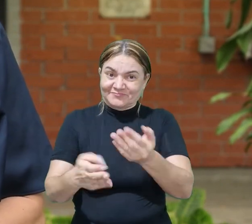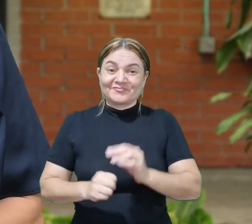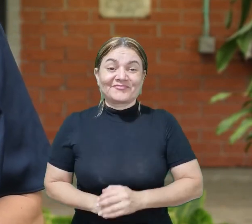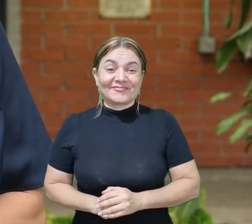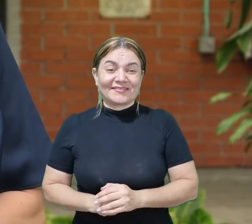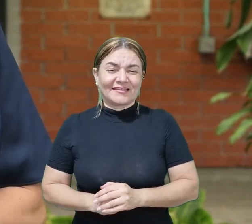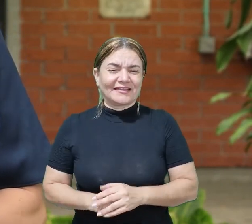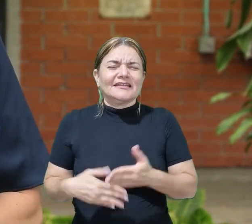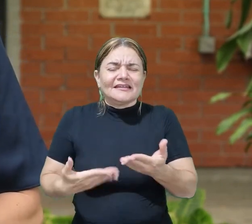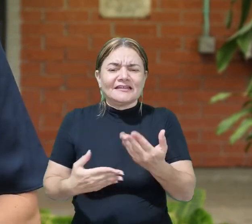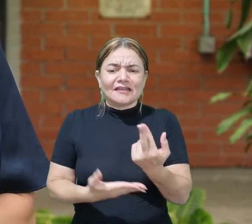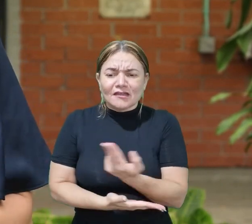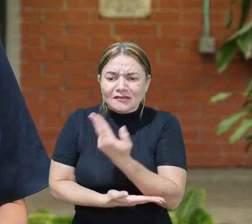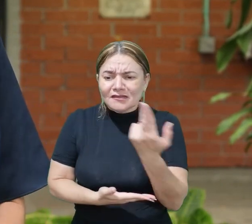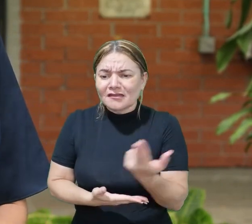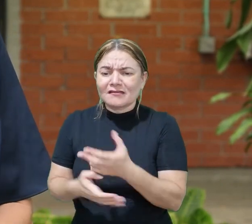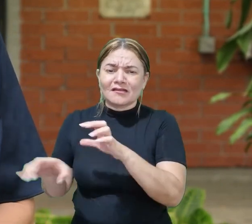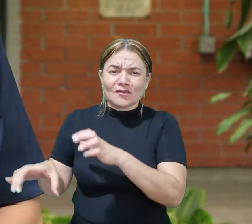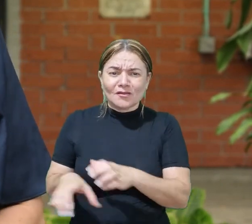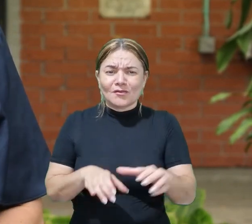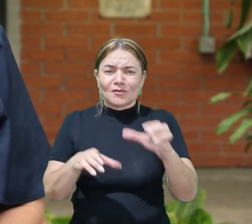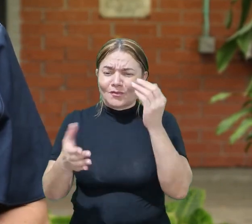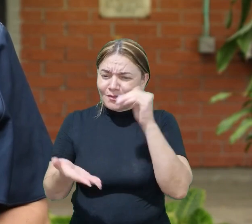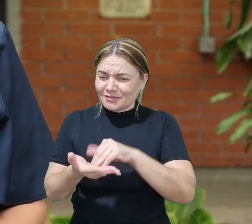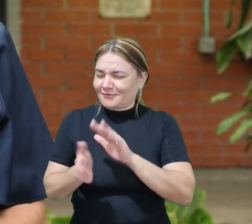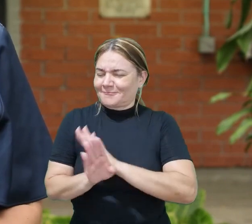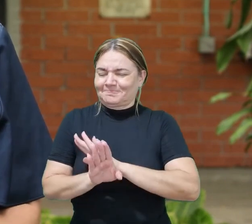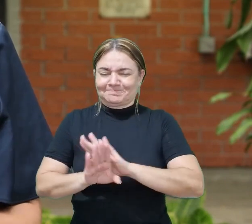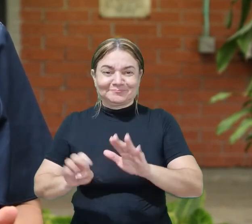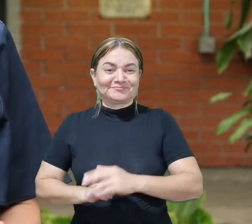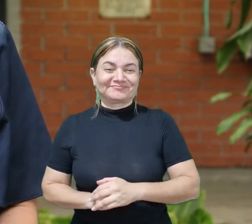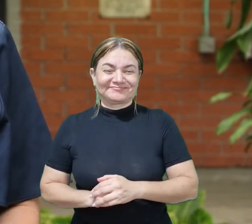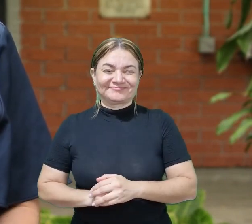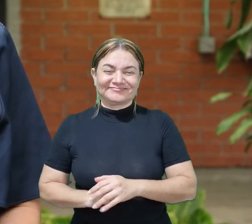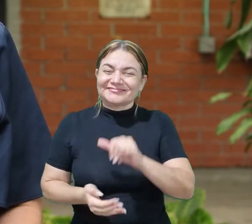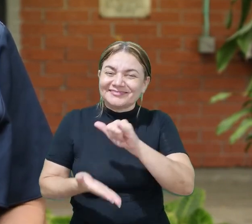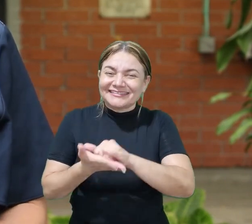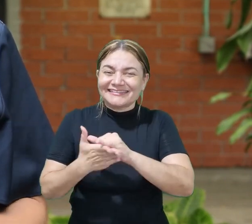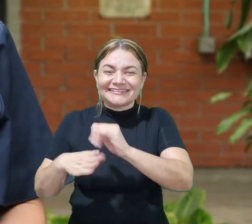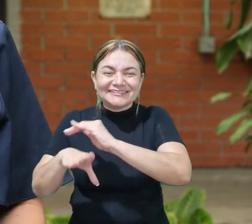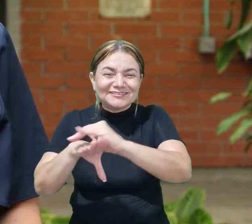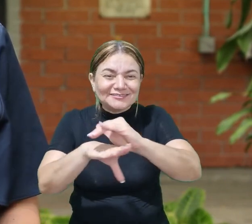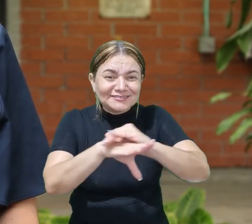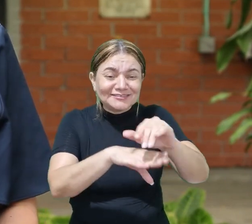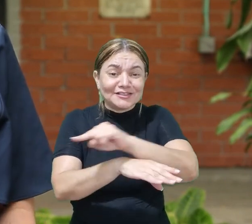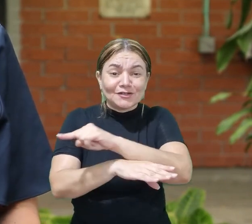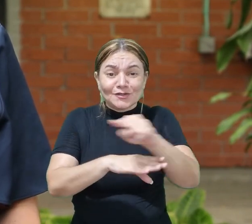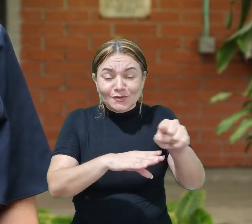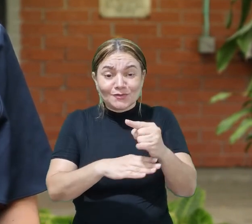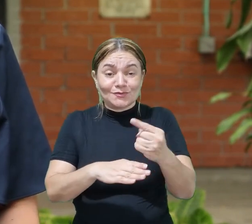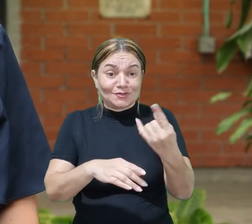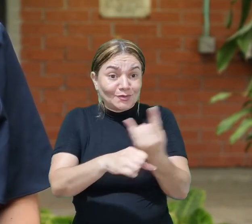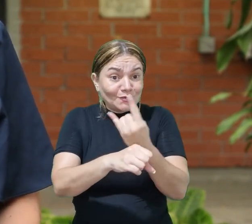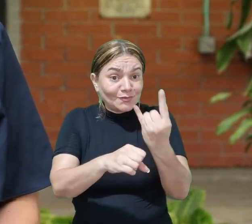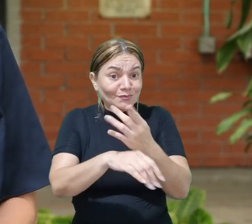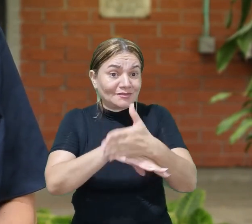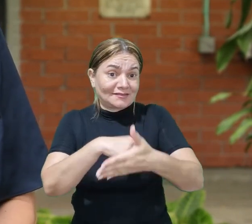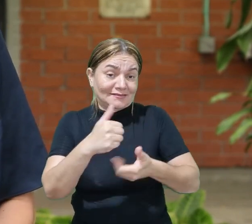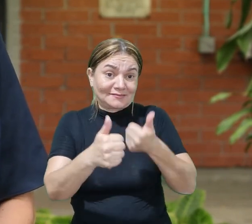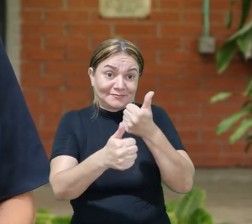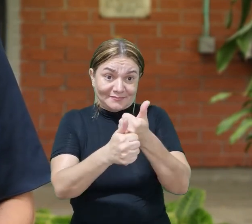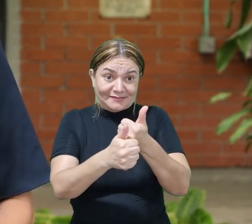y buscar que no se repitan los hechos. Entonces mi invitación es a utilizar el mecanismo de la